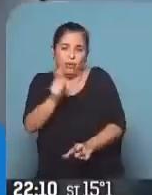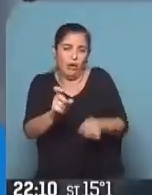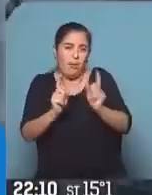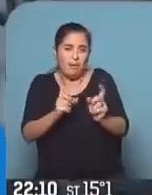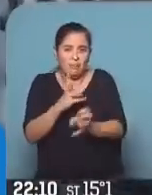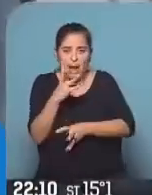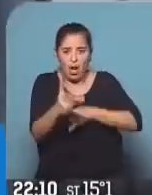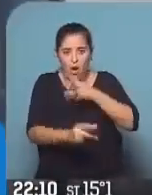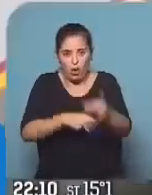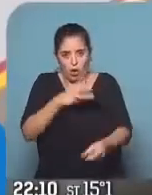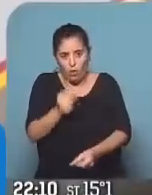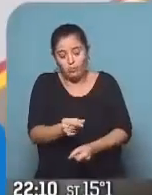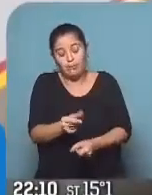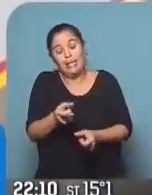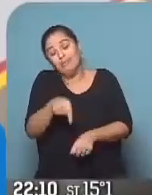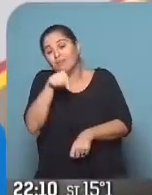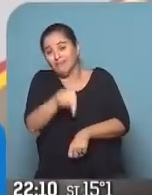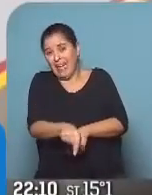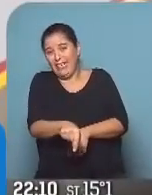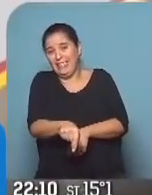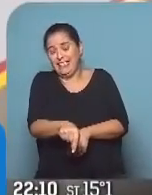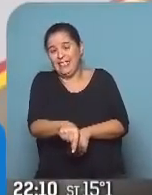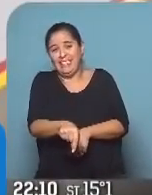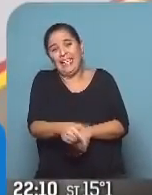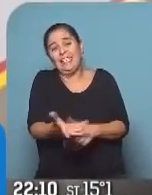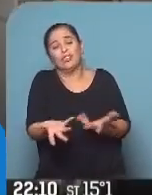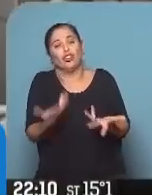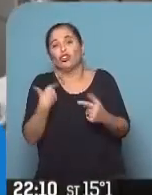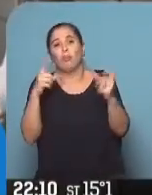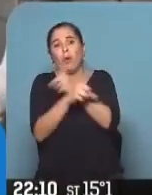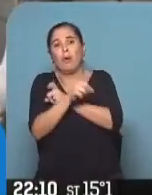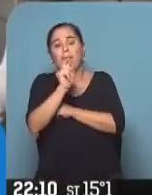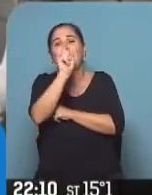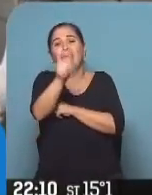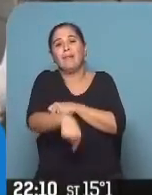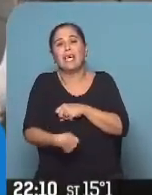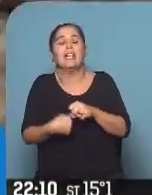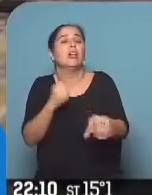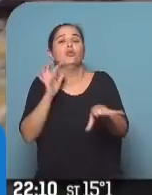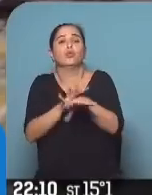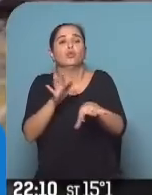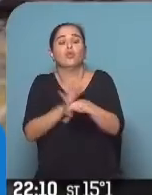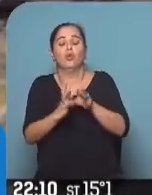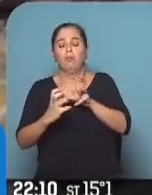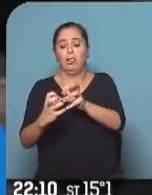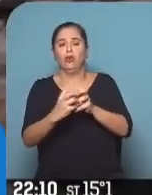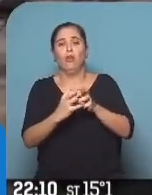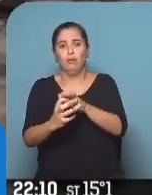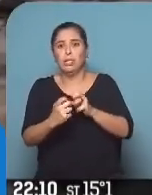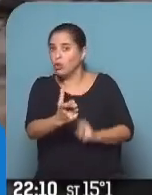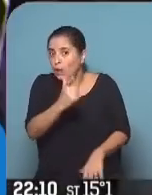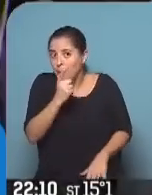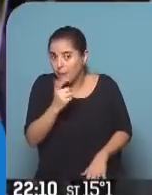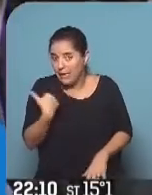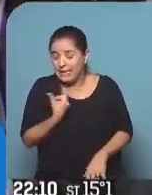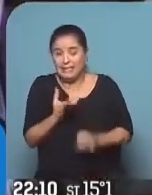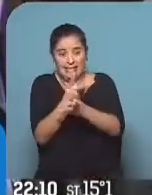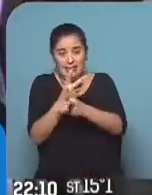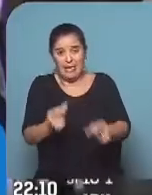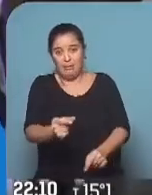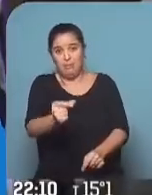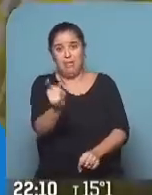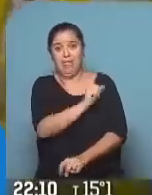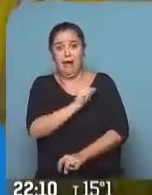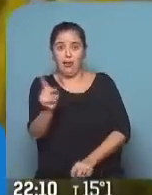de una guerra comercial que no parece pronta a terminar más allá de treguas circunstanciales y hará sentir sus efectos